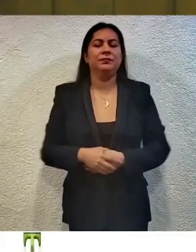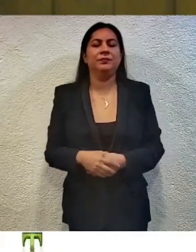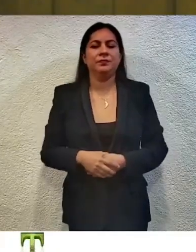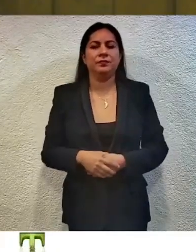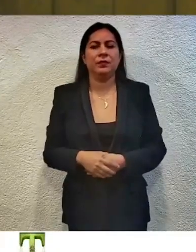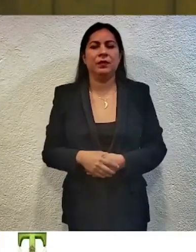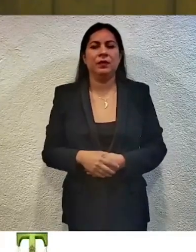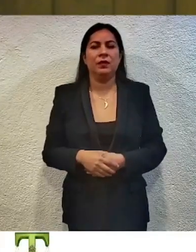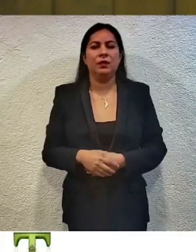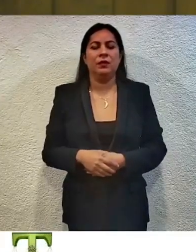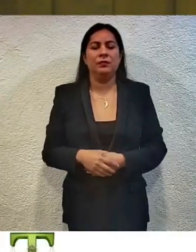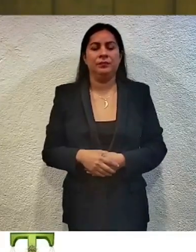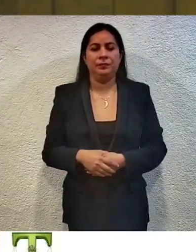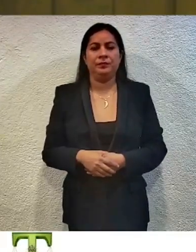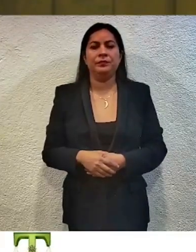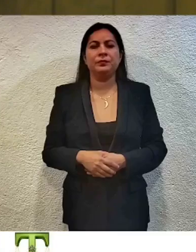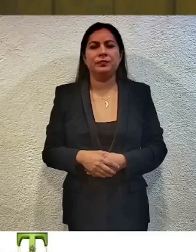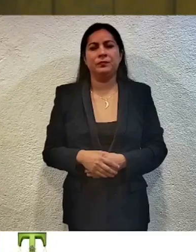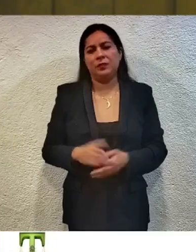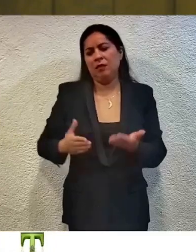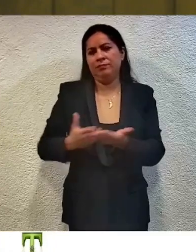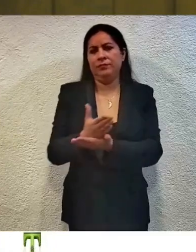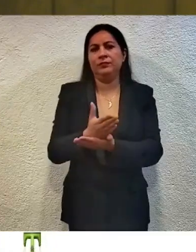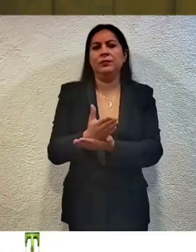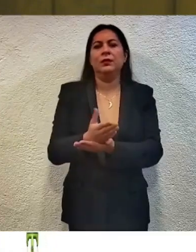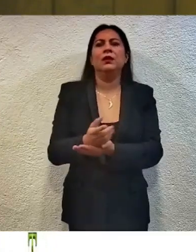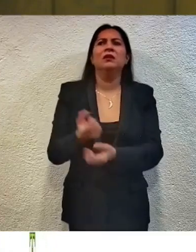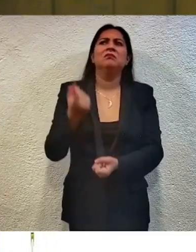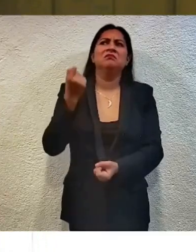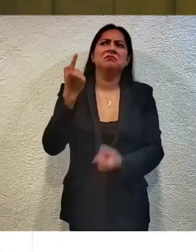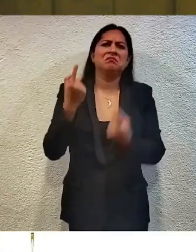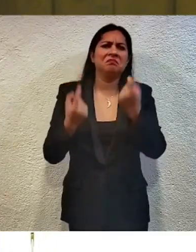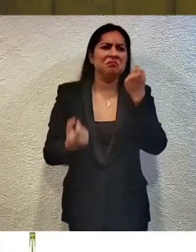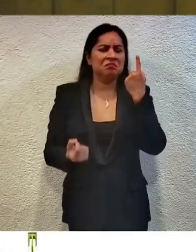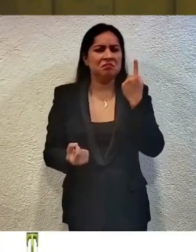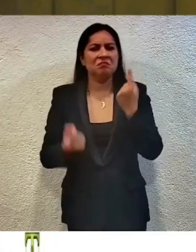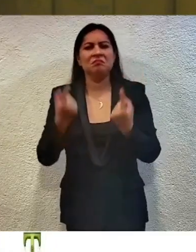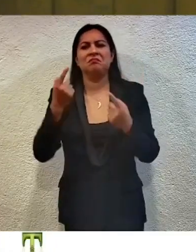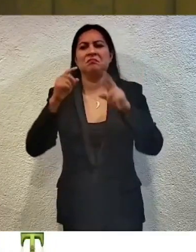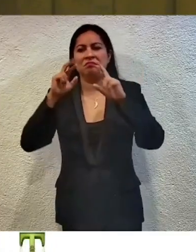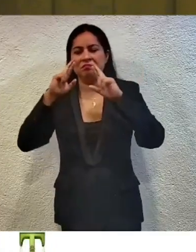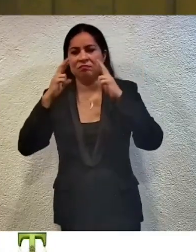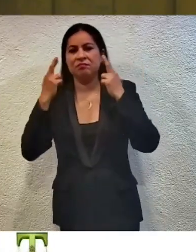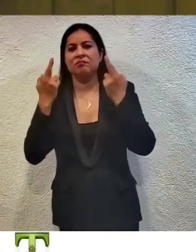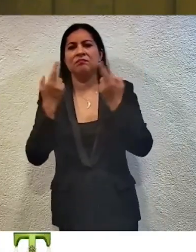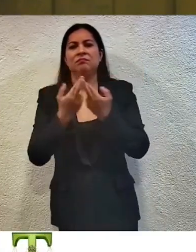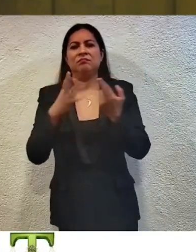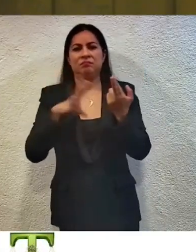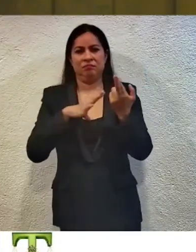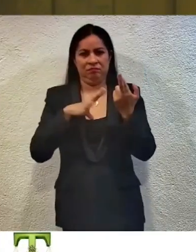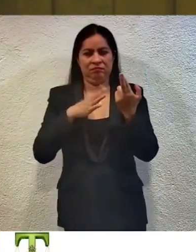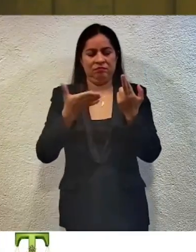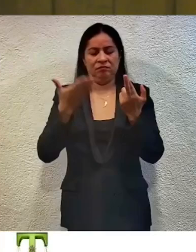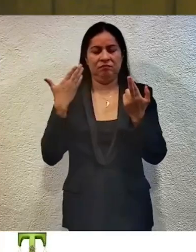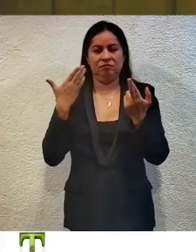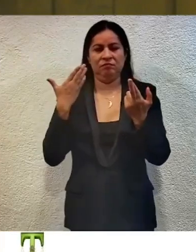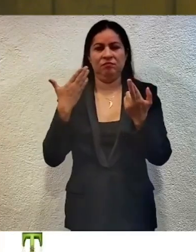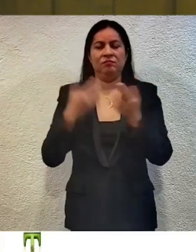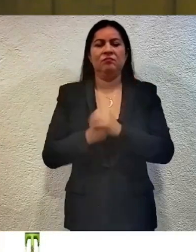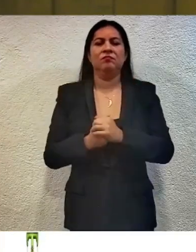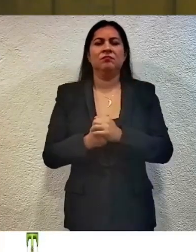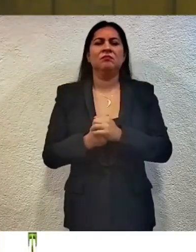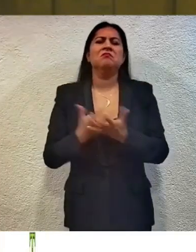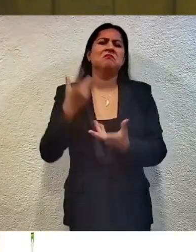pluris. Y en algunas reuniones que tuvimos